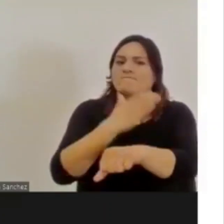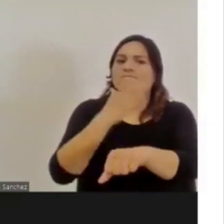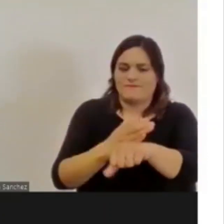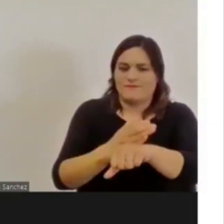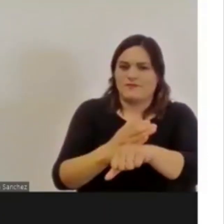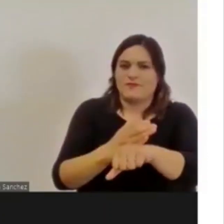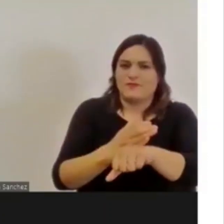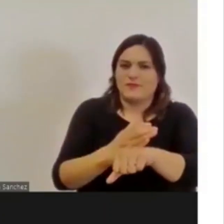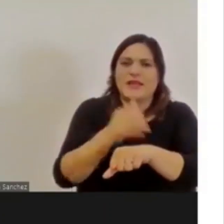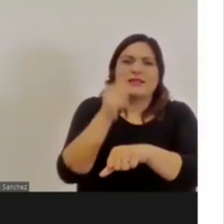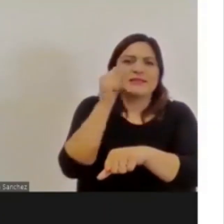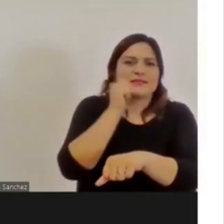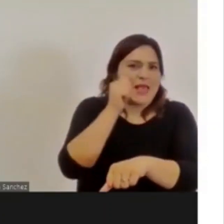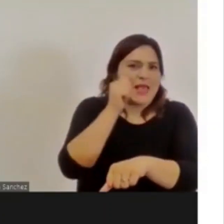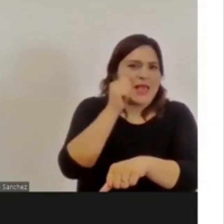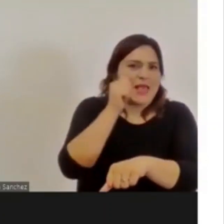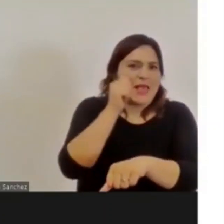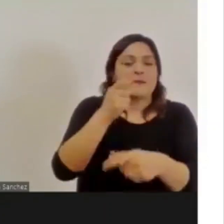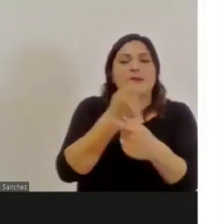las charlas